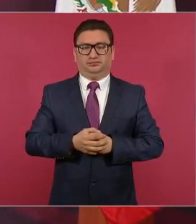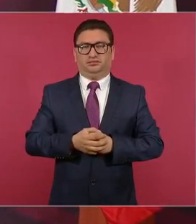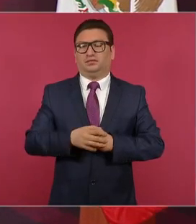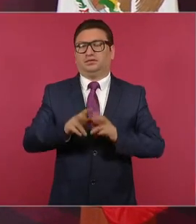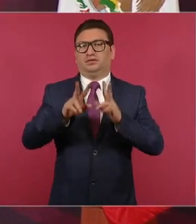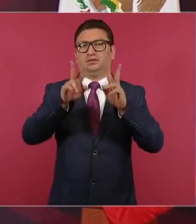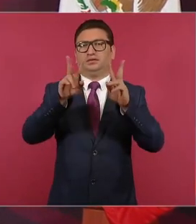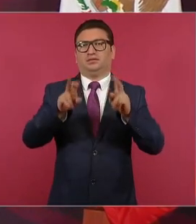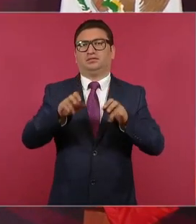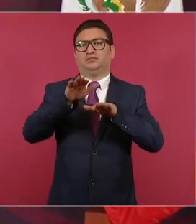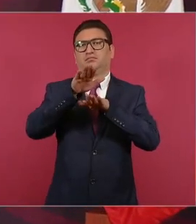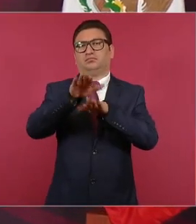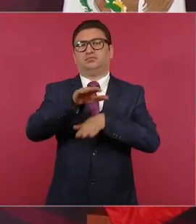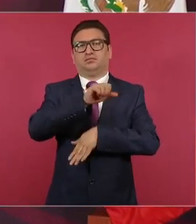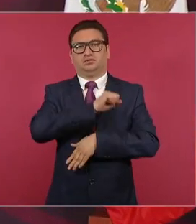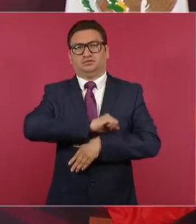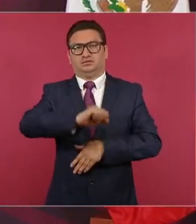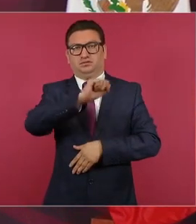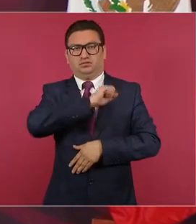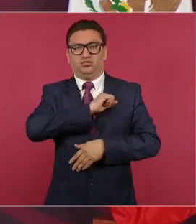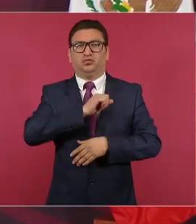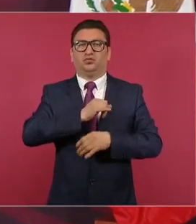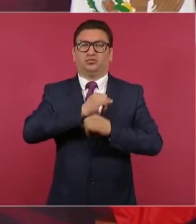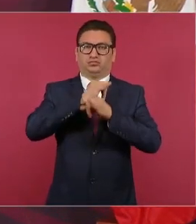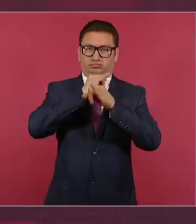salud por internet,